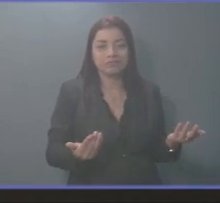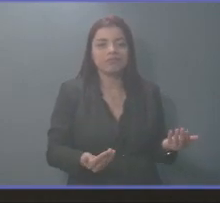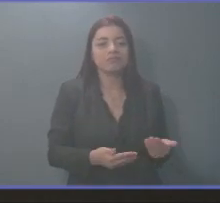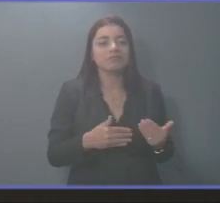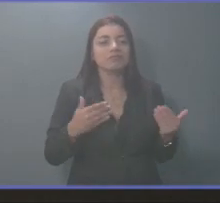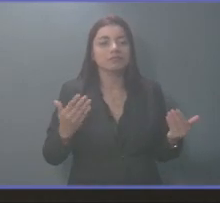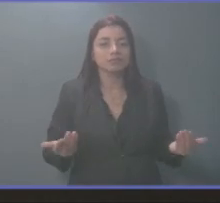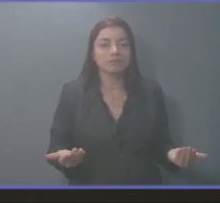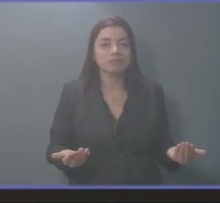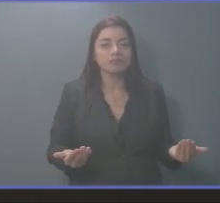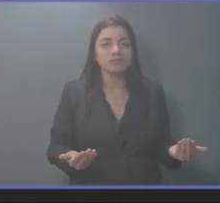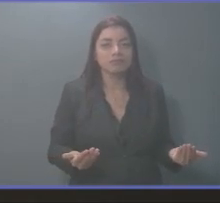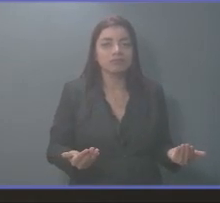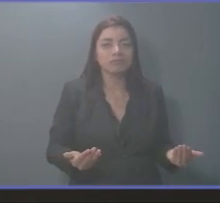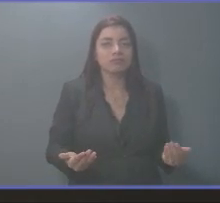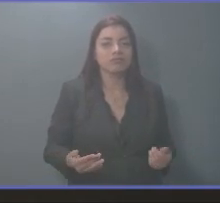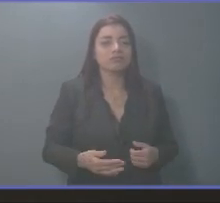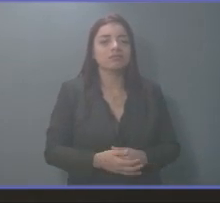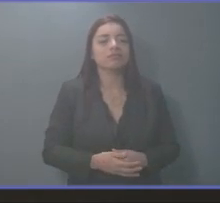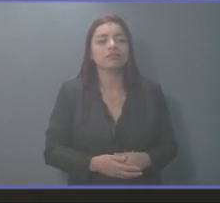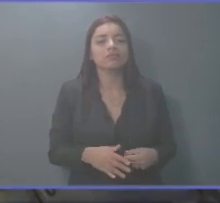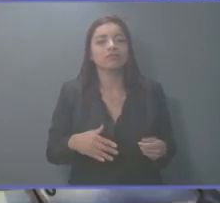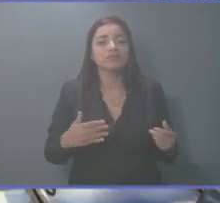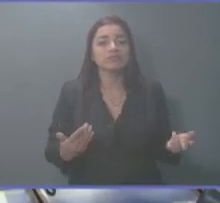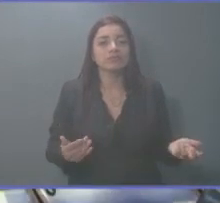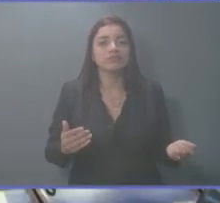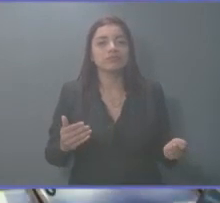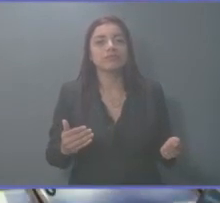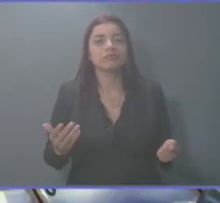es el origen